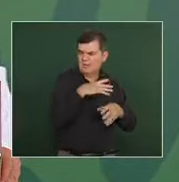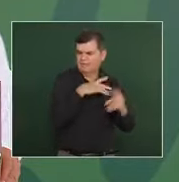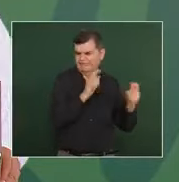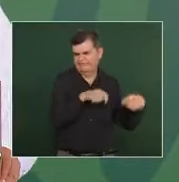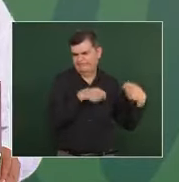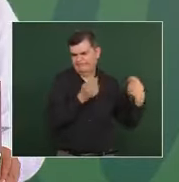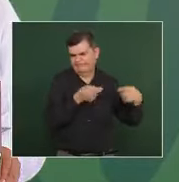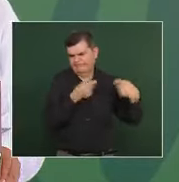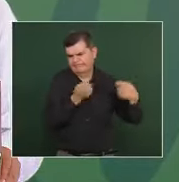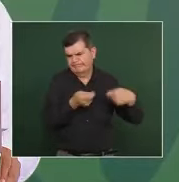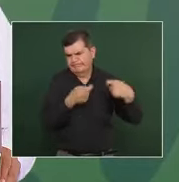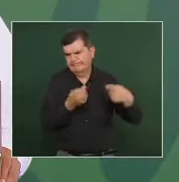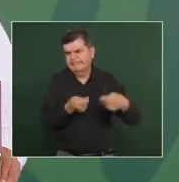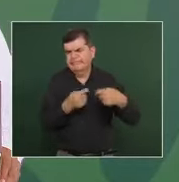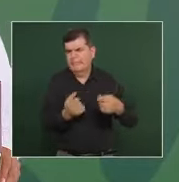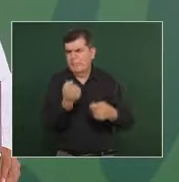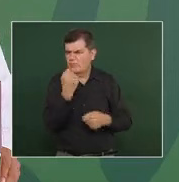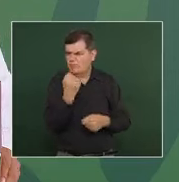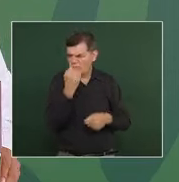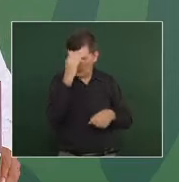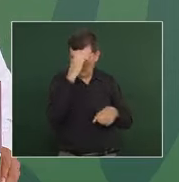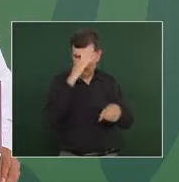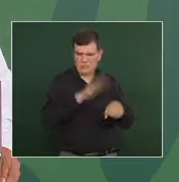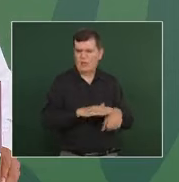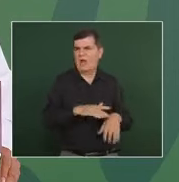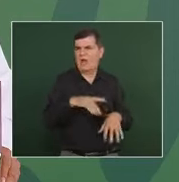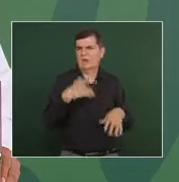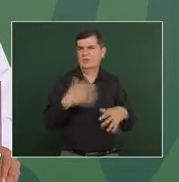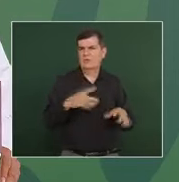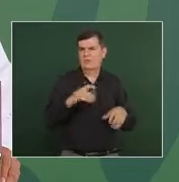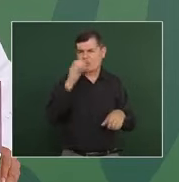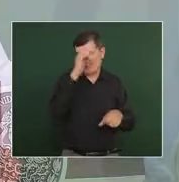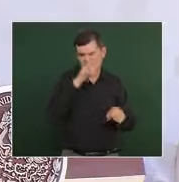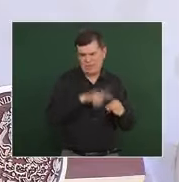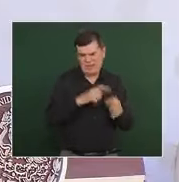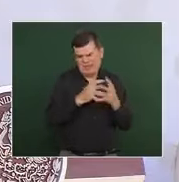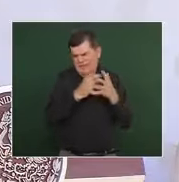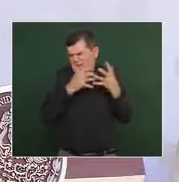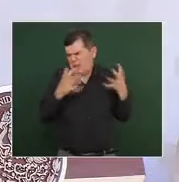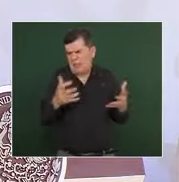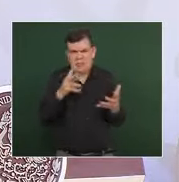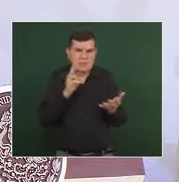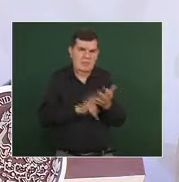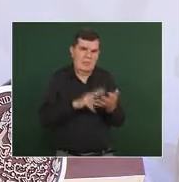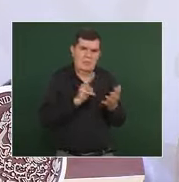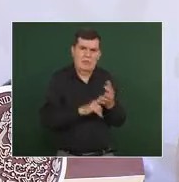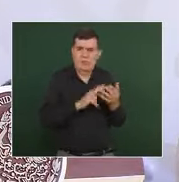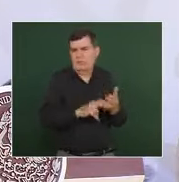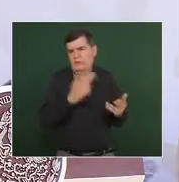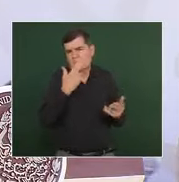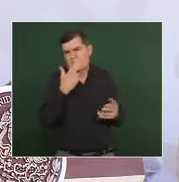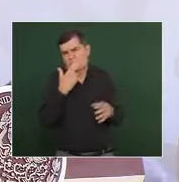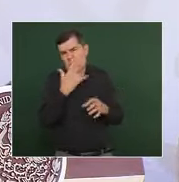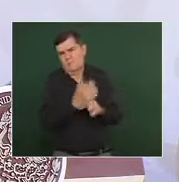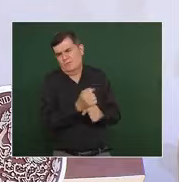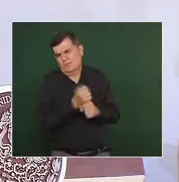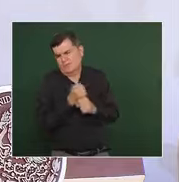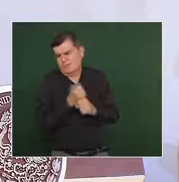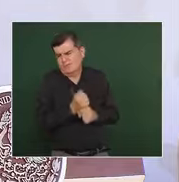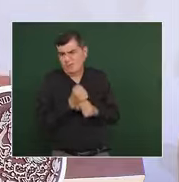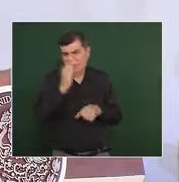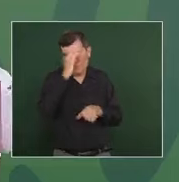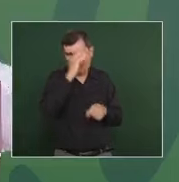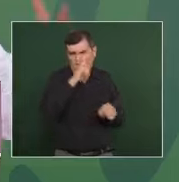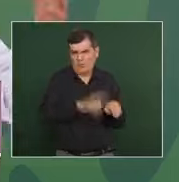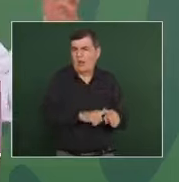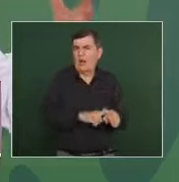tradición cultural que tiene México, la grandeza cultural de México.